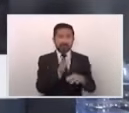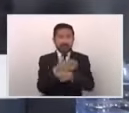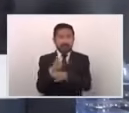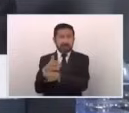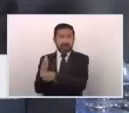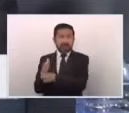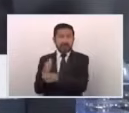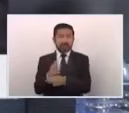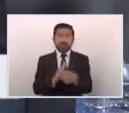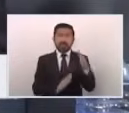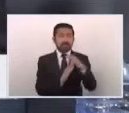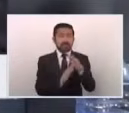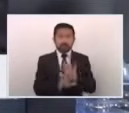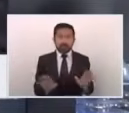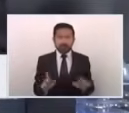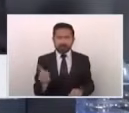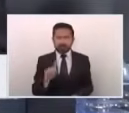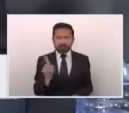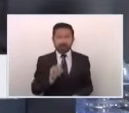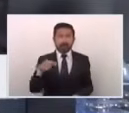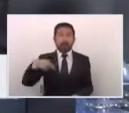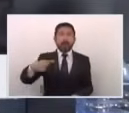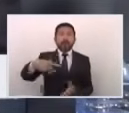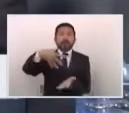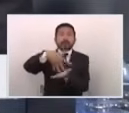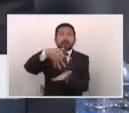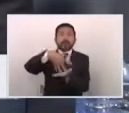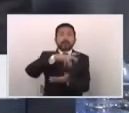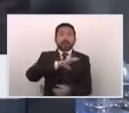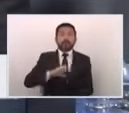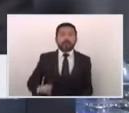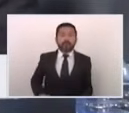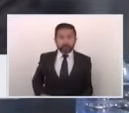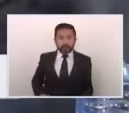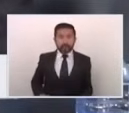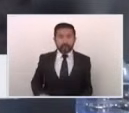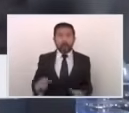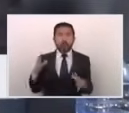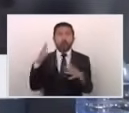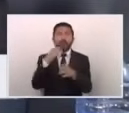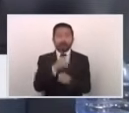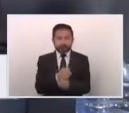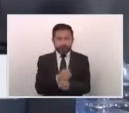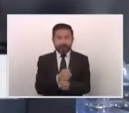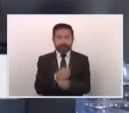no se quedó ahí. Cuando este pueblo salvadoreño confió